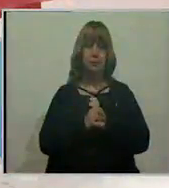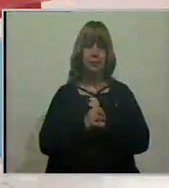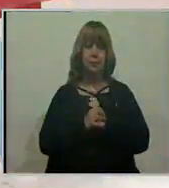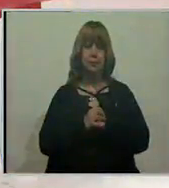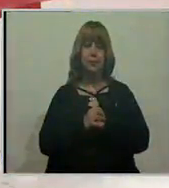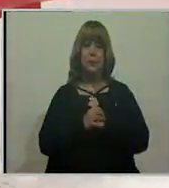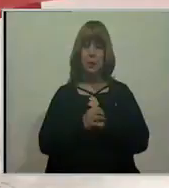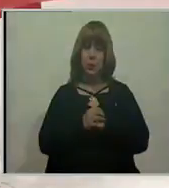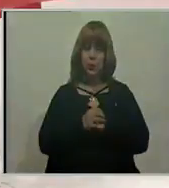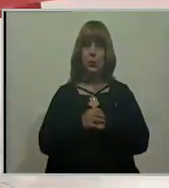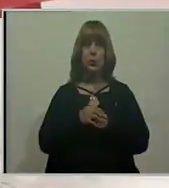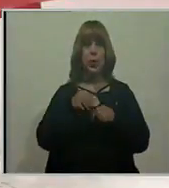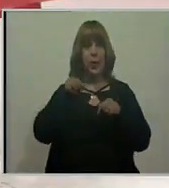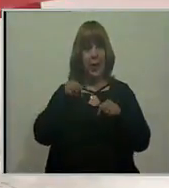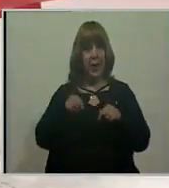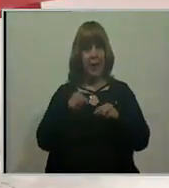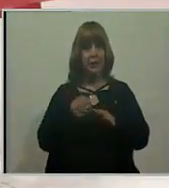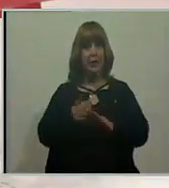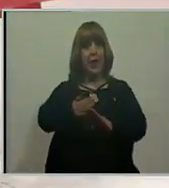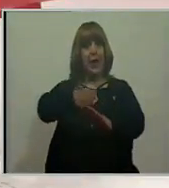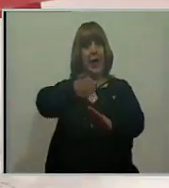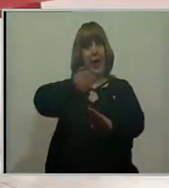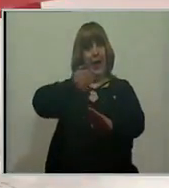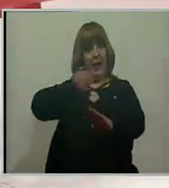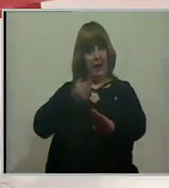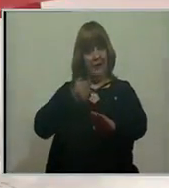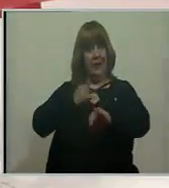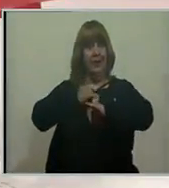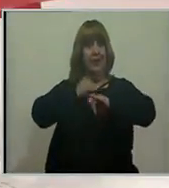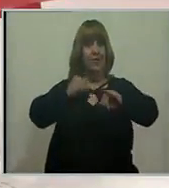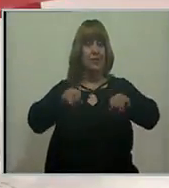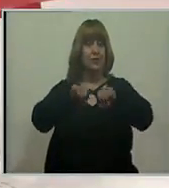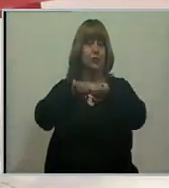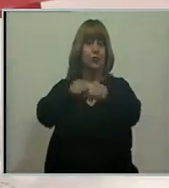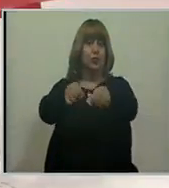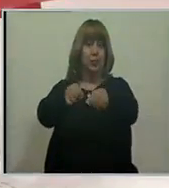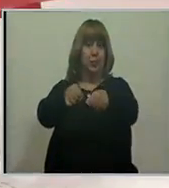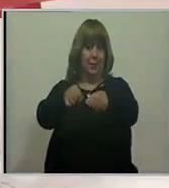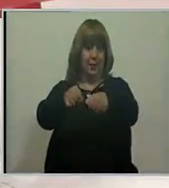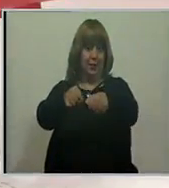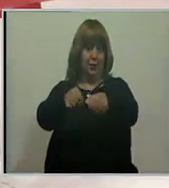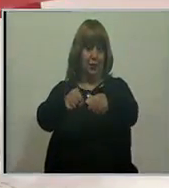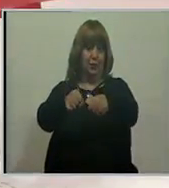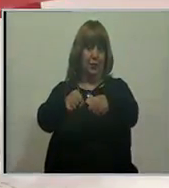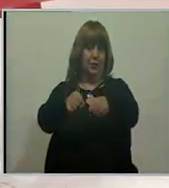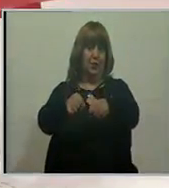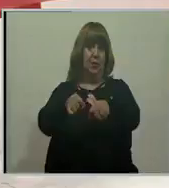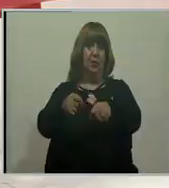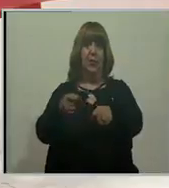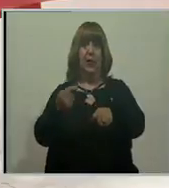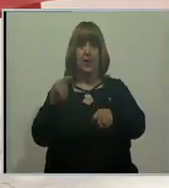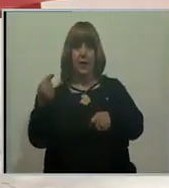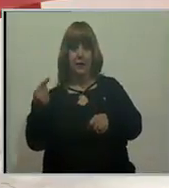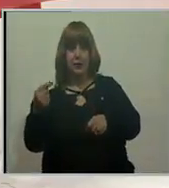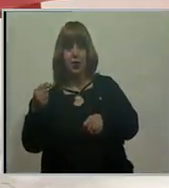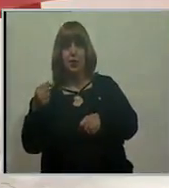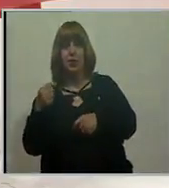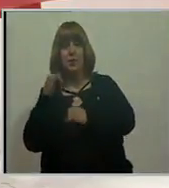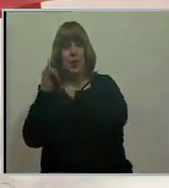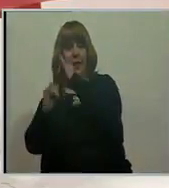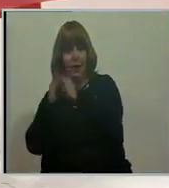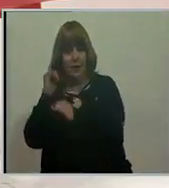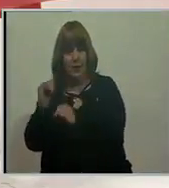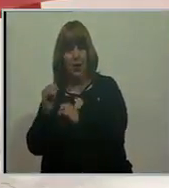Bueno, esto era lo que ocurría previo al anuncio de la suspensión del partido, claro, con declaraciones de un lado y del otro. De un lado y del